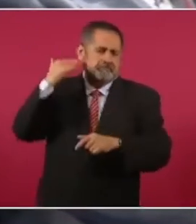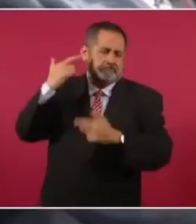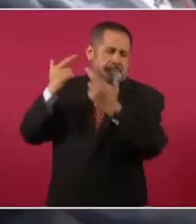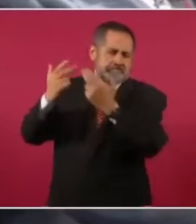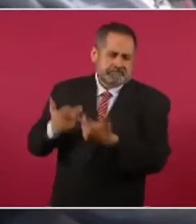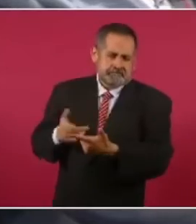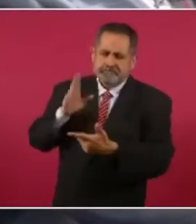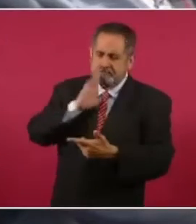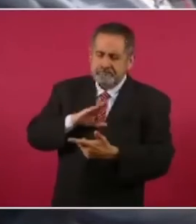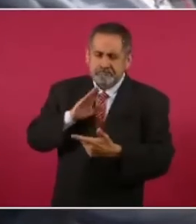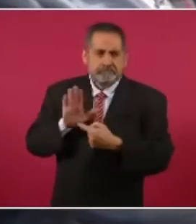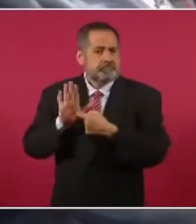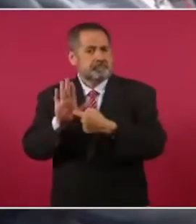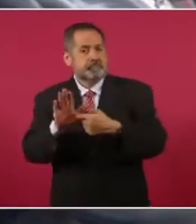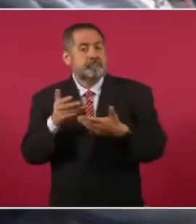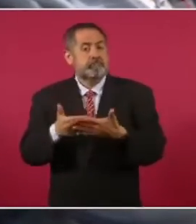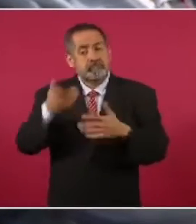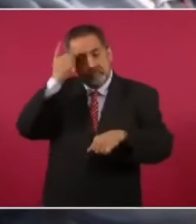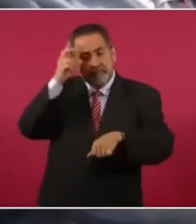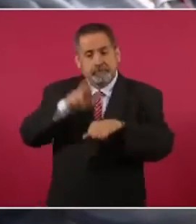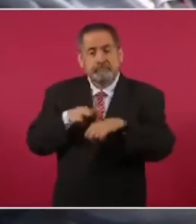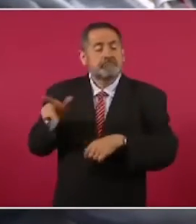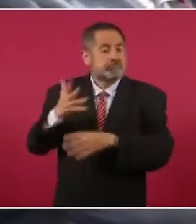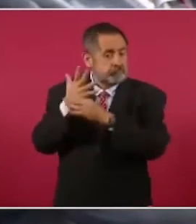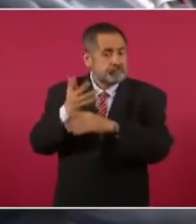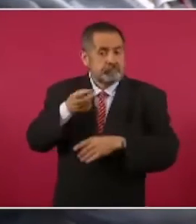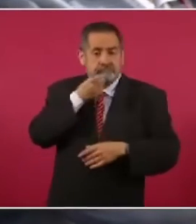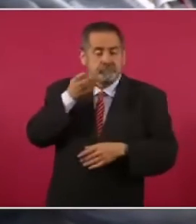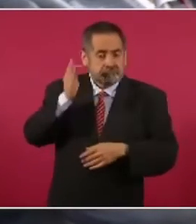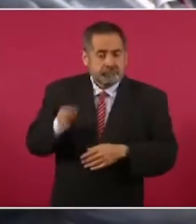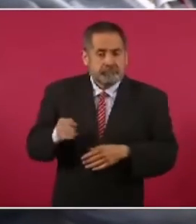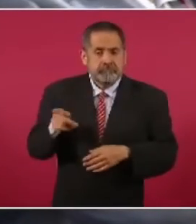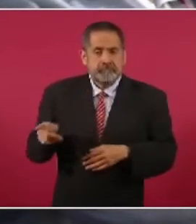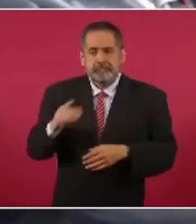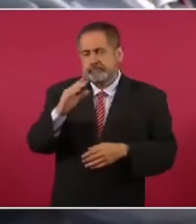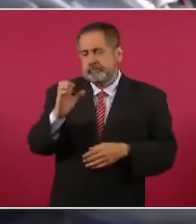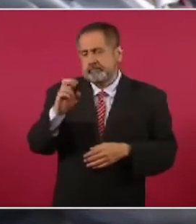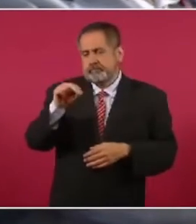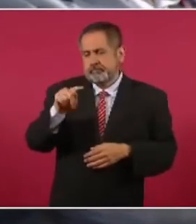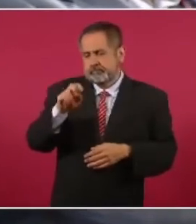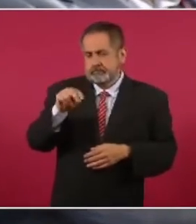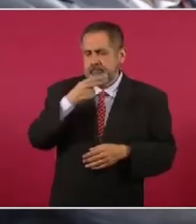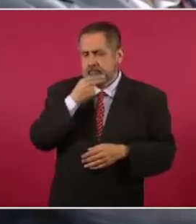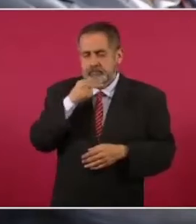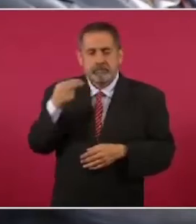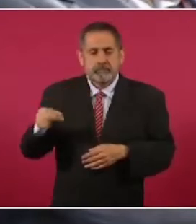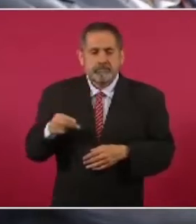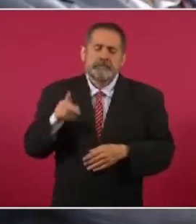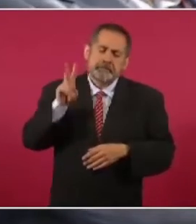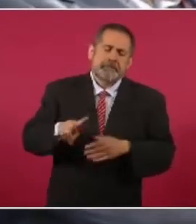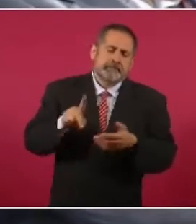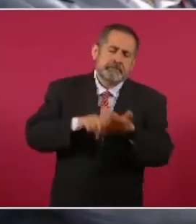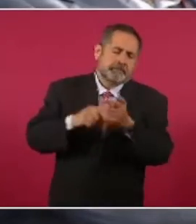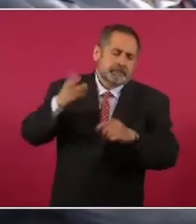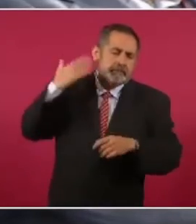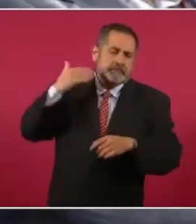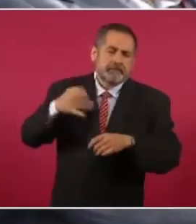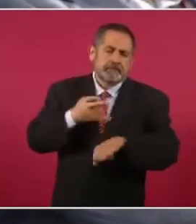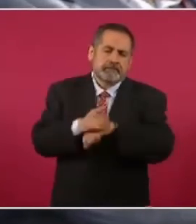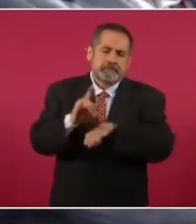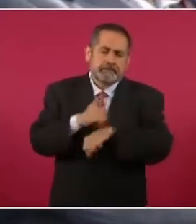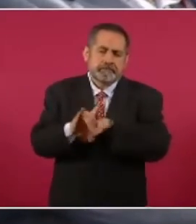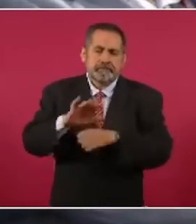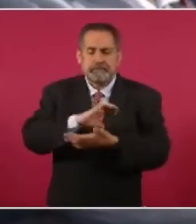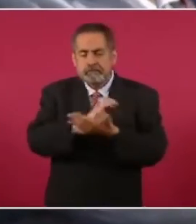mencionado usted, el propio director ha reconocido, Pedro Centeno, que hubo irregularidades en la adjudicación directa de